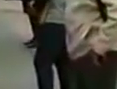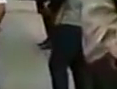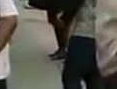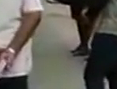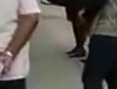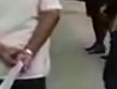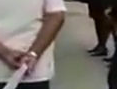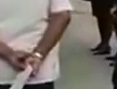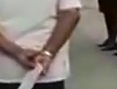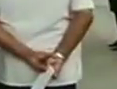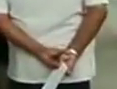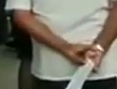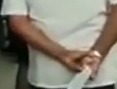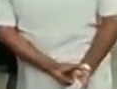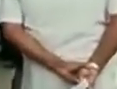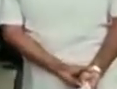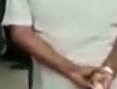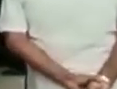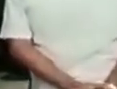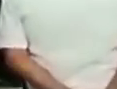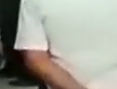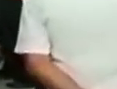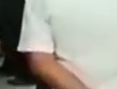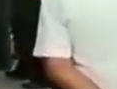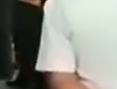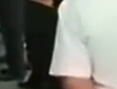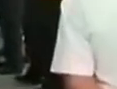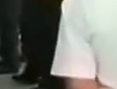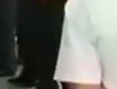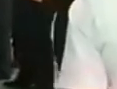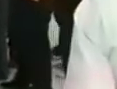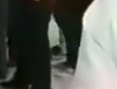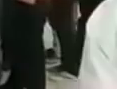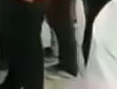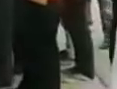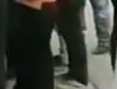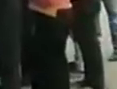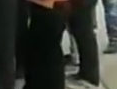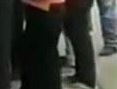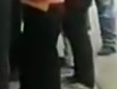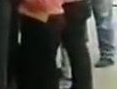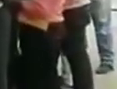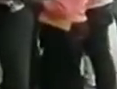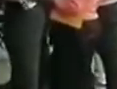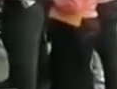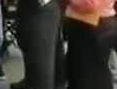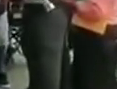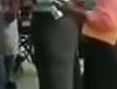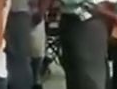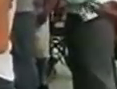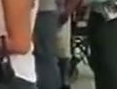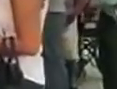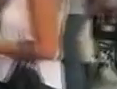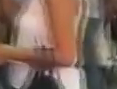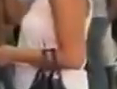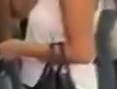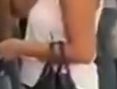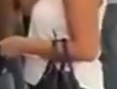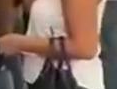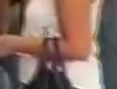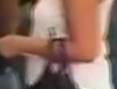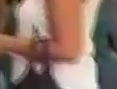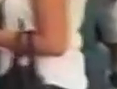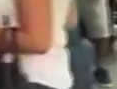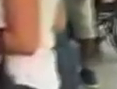un operativo que estuvo encabezado, comandado por el gobernador de la provincia, Pedro Pablo Duar, así también con la